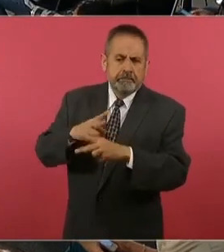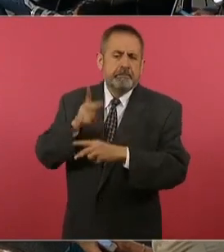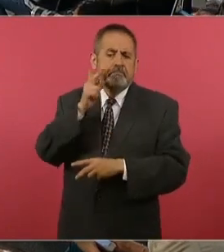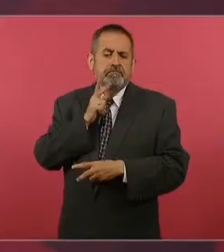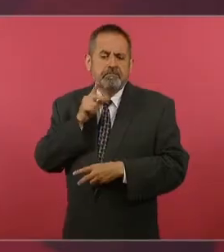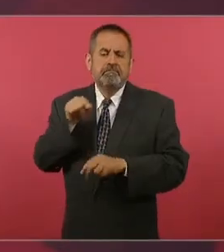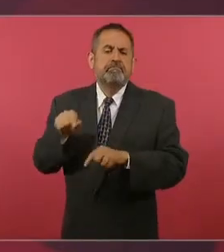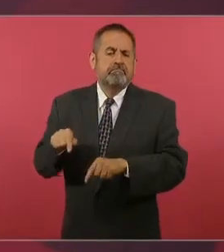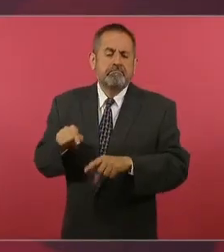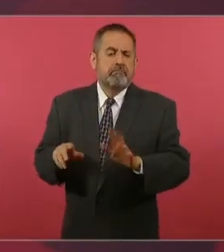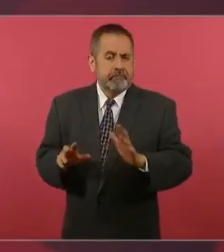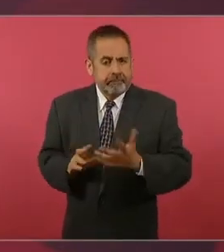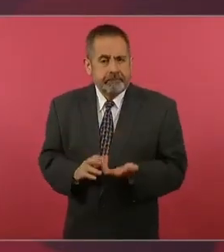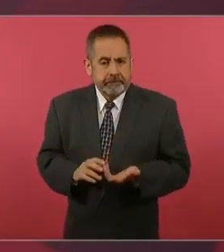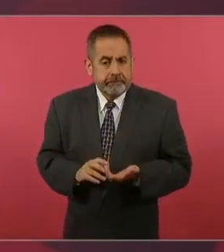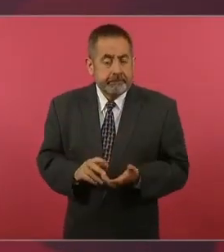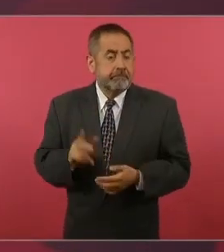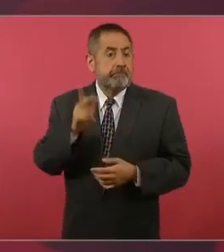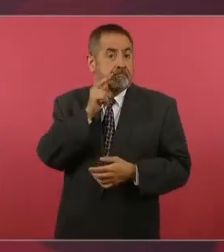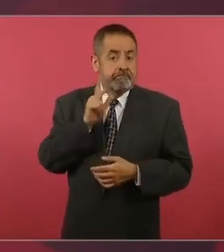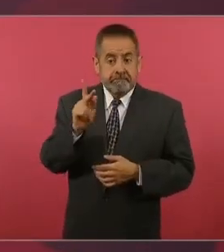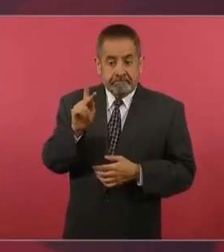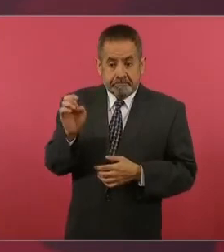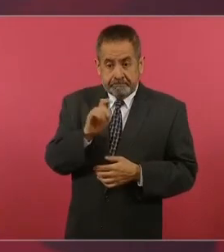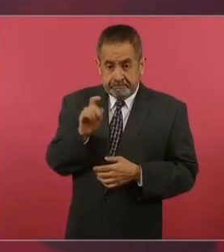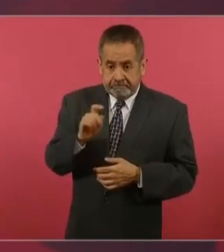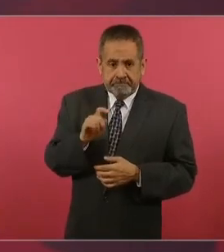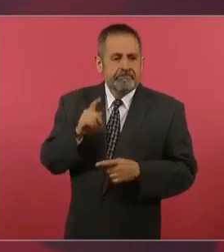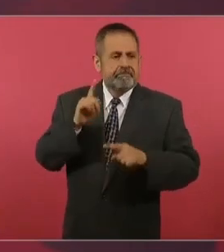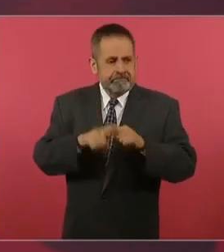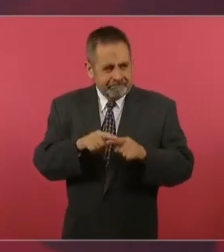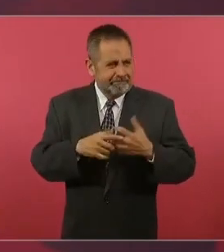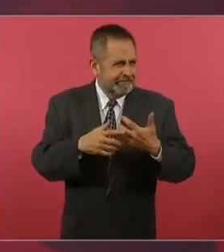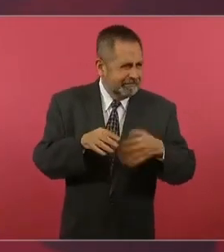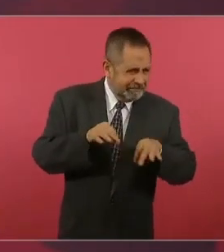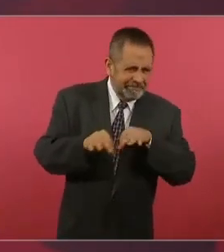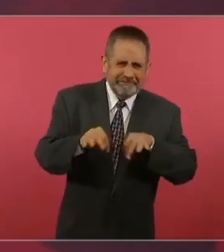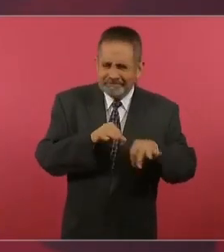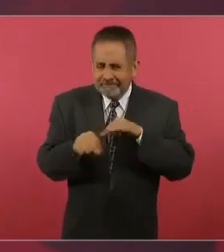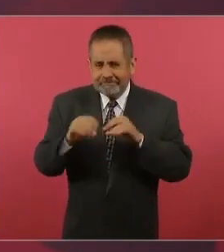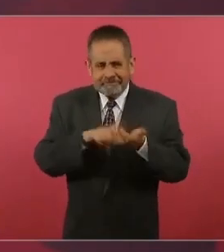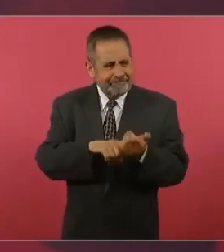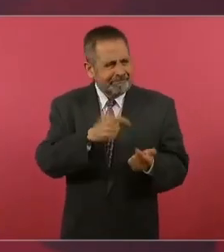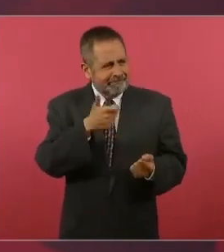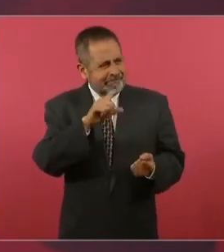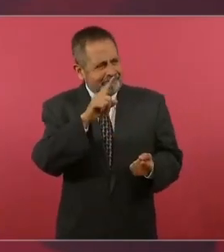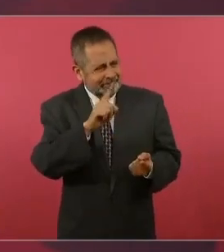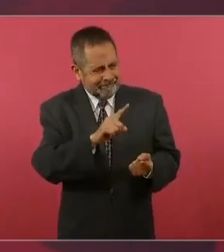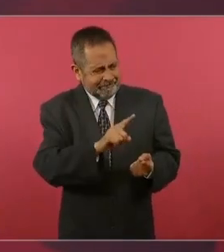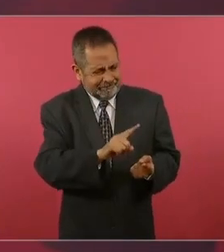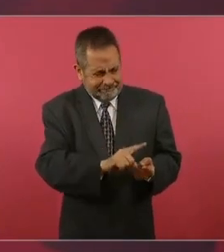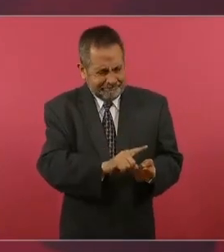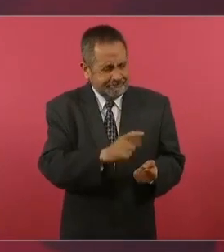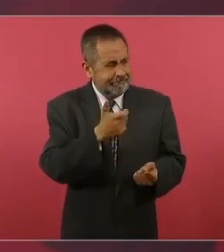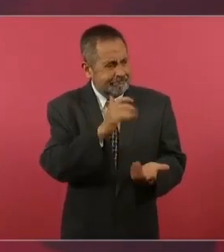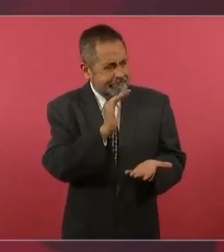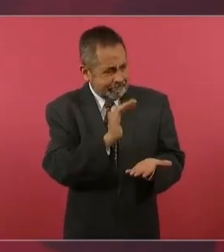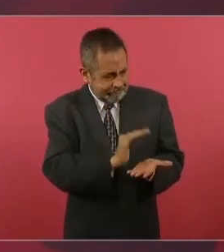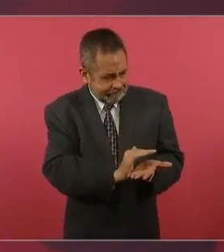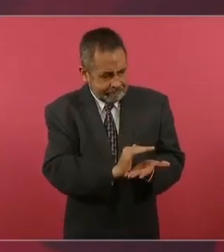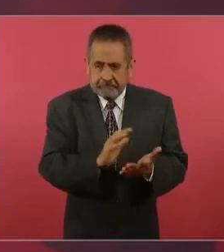petróleo. Entonces, Pemex está haciendo un esfuerzo por bajar los costos, ¿sí?, y al mismo tiempo